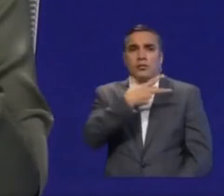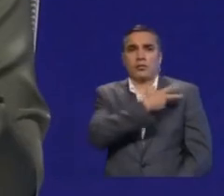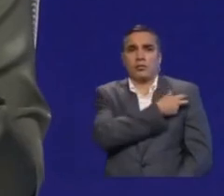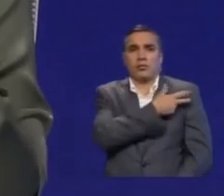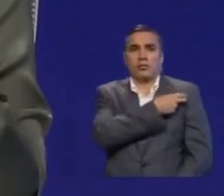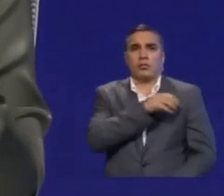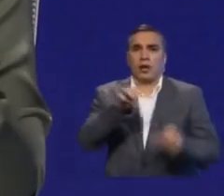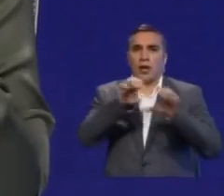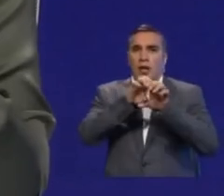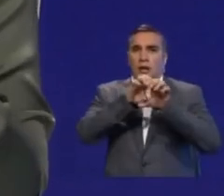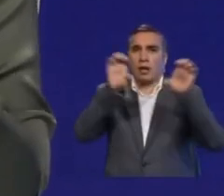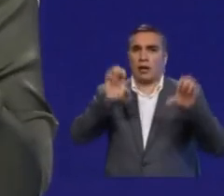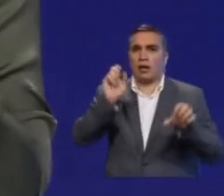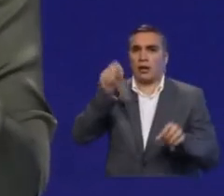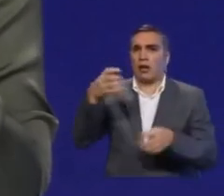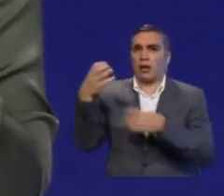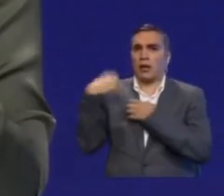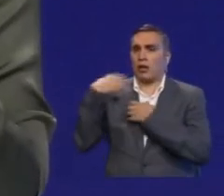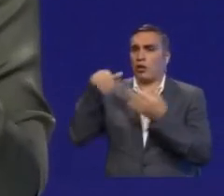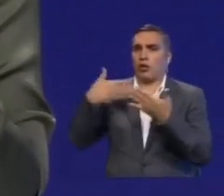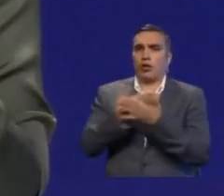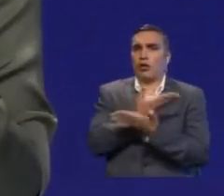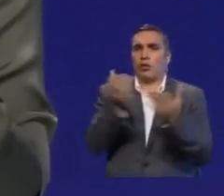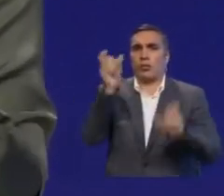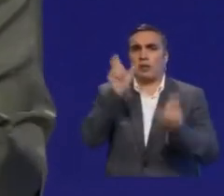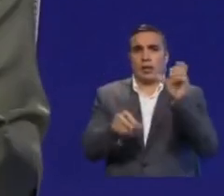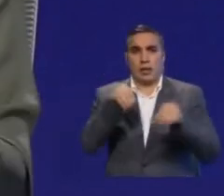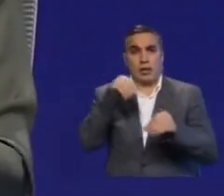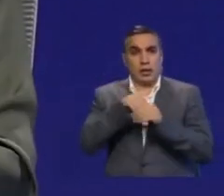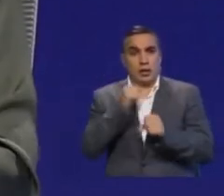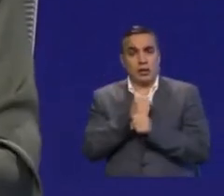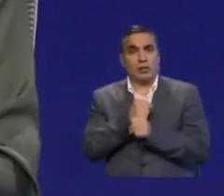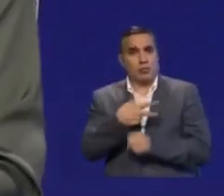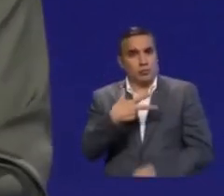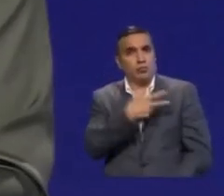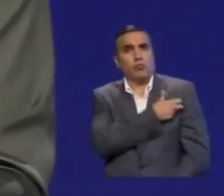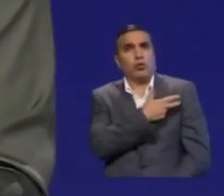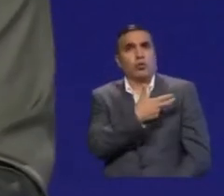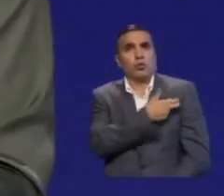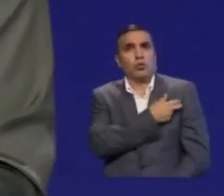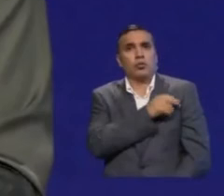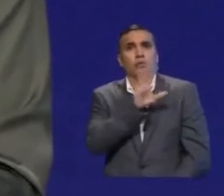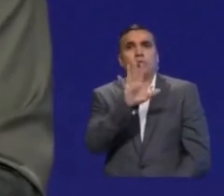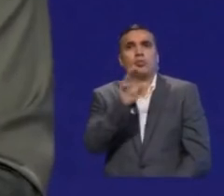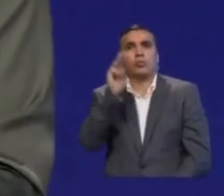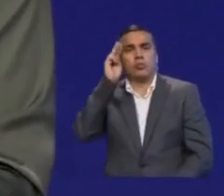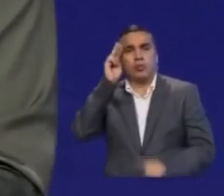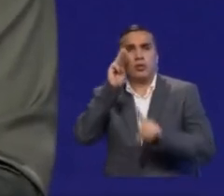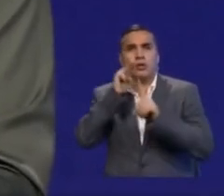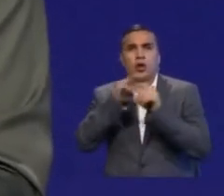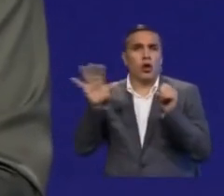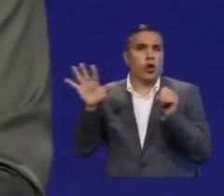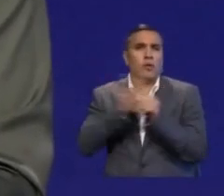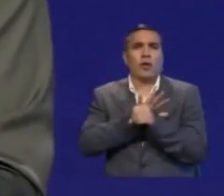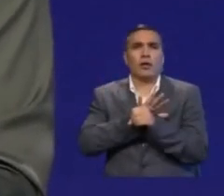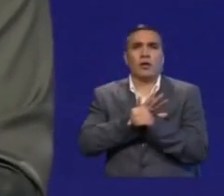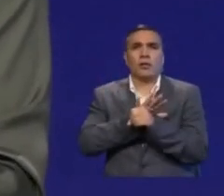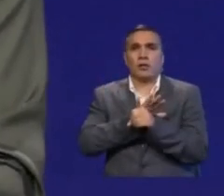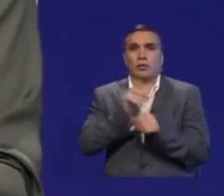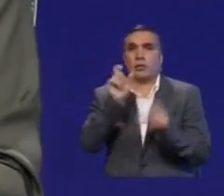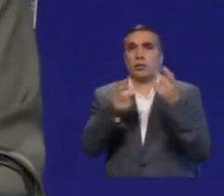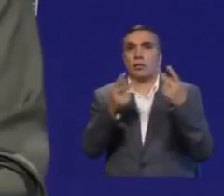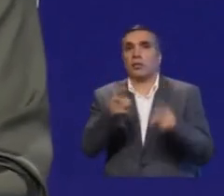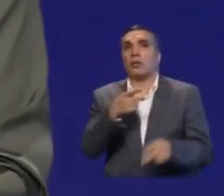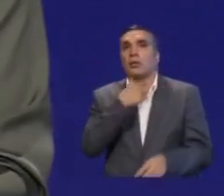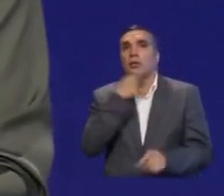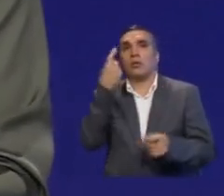los empresarios deberían garantizar que todos sus empleados reciban esta vacuna. ¿Cuál sería su mensaje? Directo, conciso, atractivo además, para